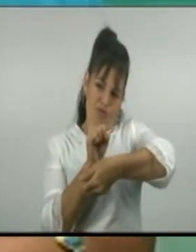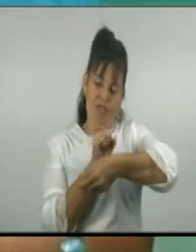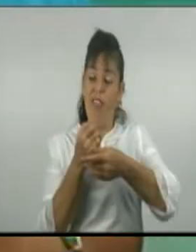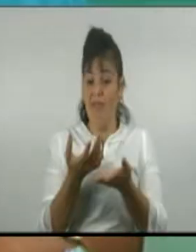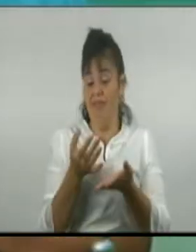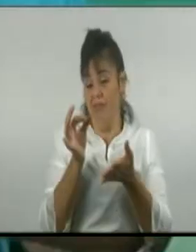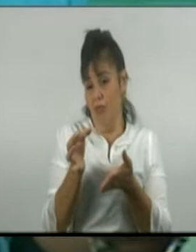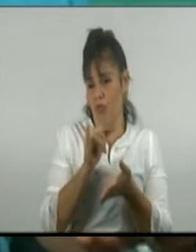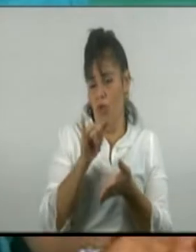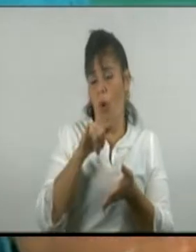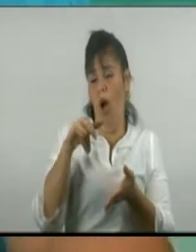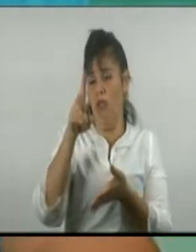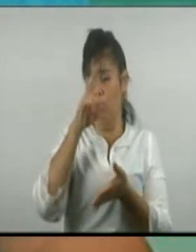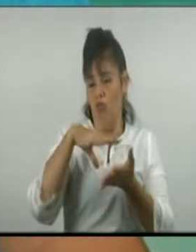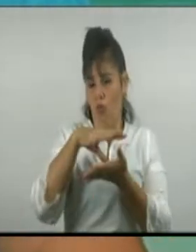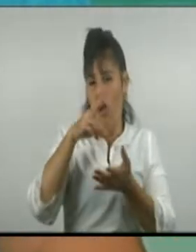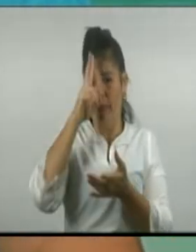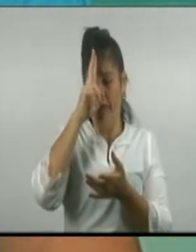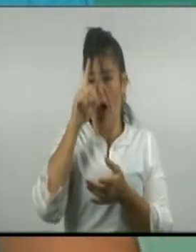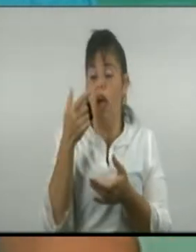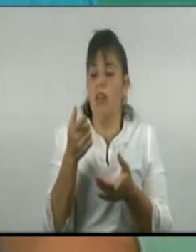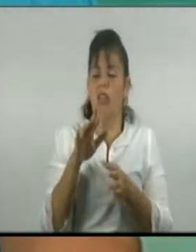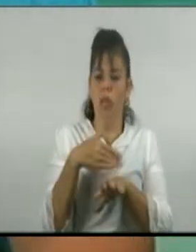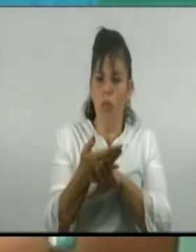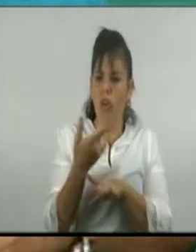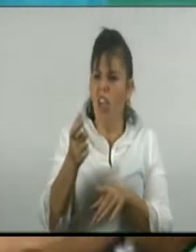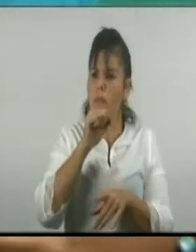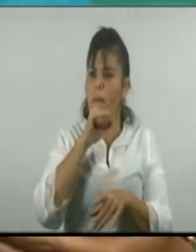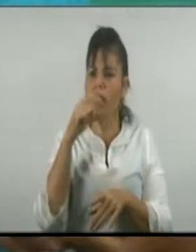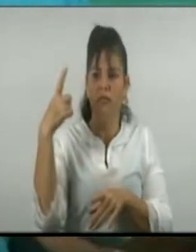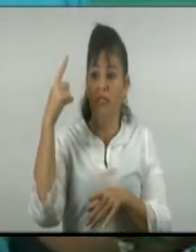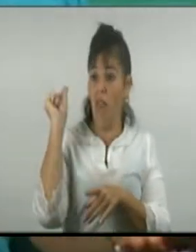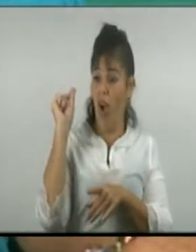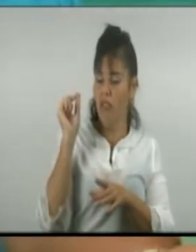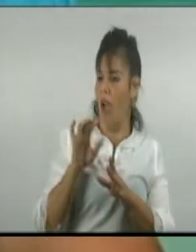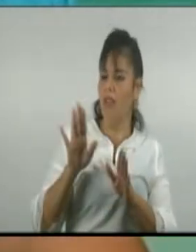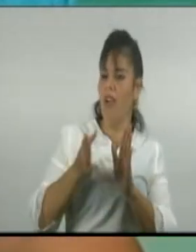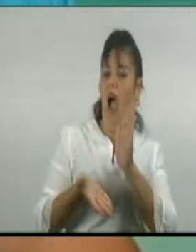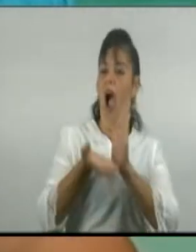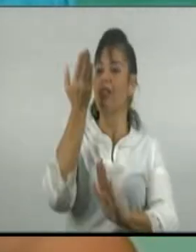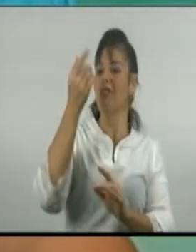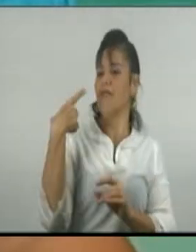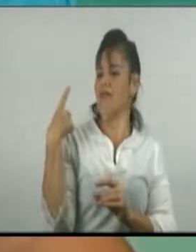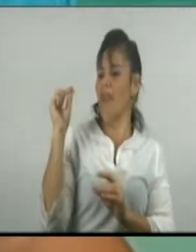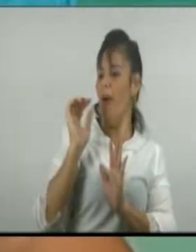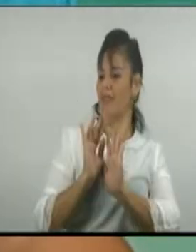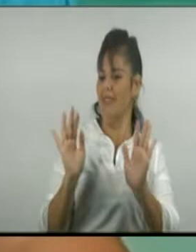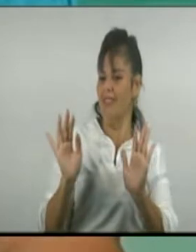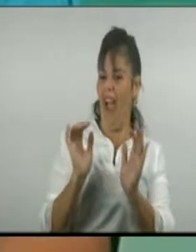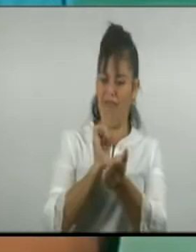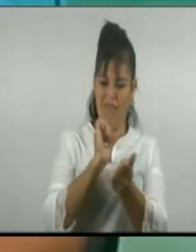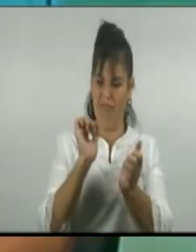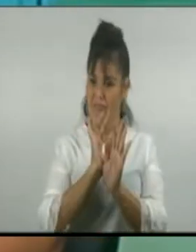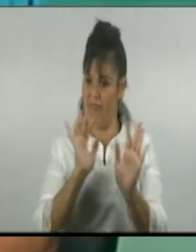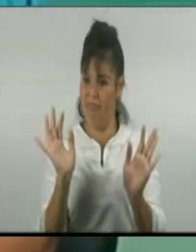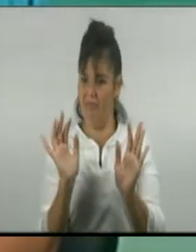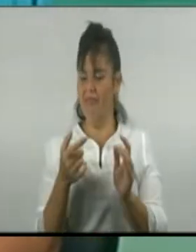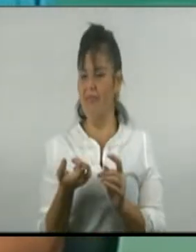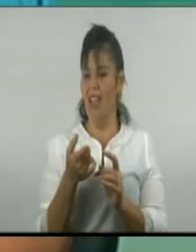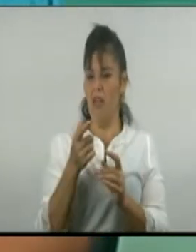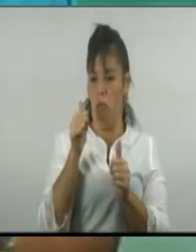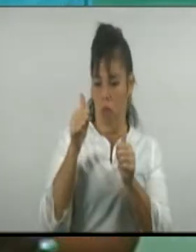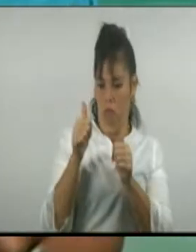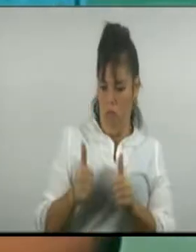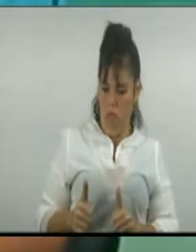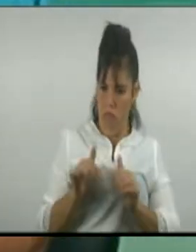en que esa madre va de alta hacia la comunidad es esa madre siguen atendiendo y que sigue donando desde la